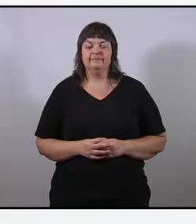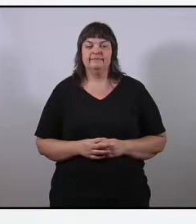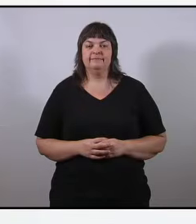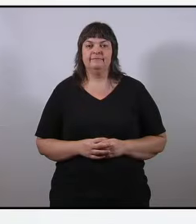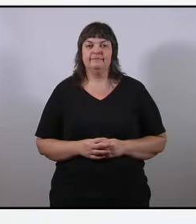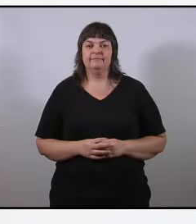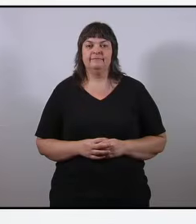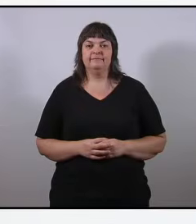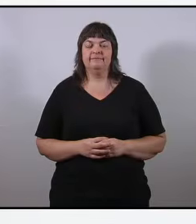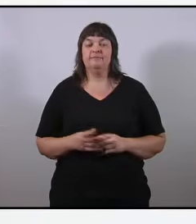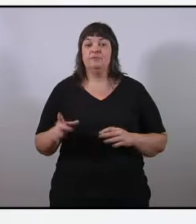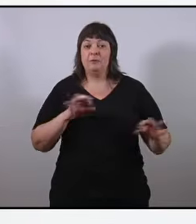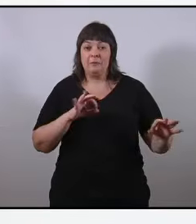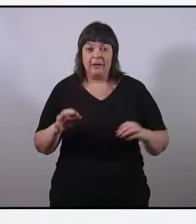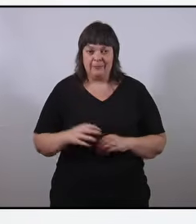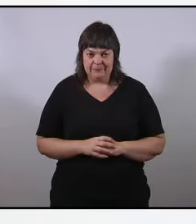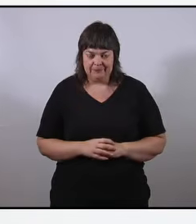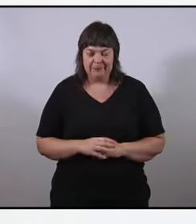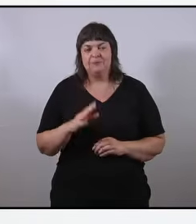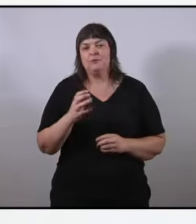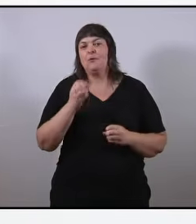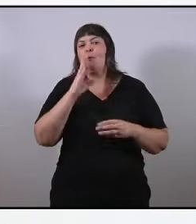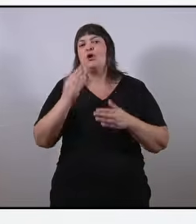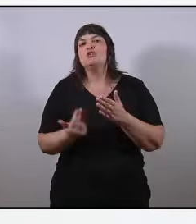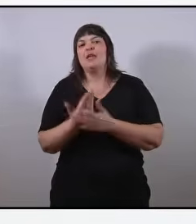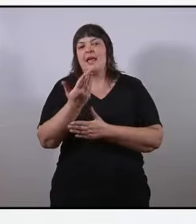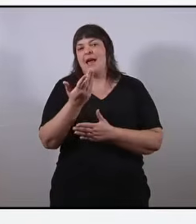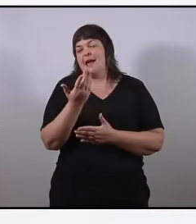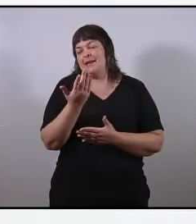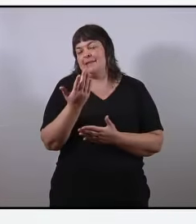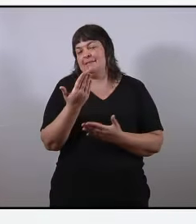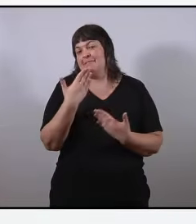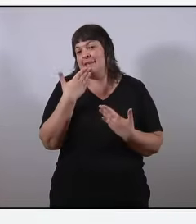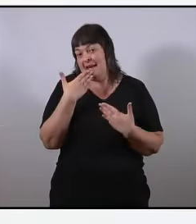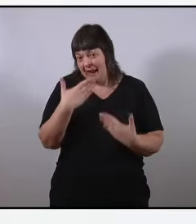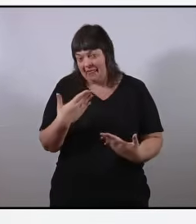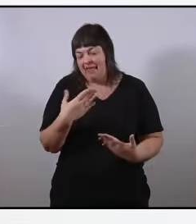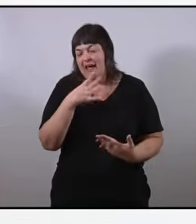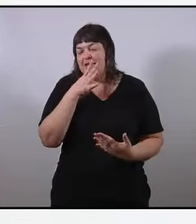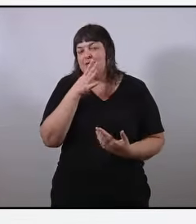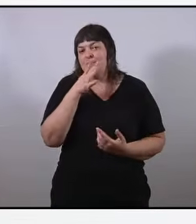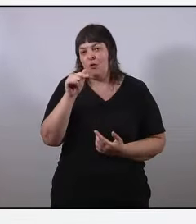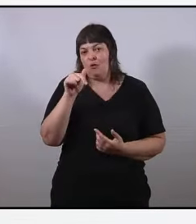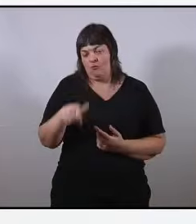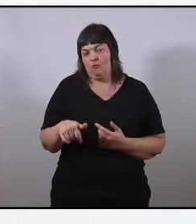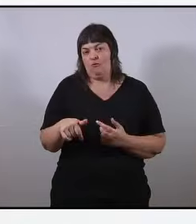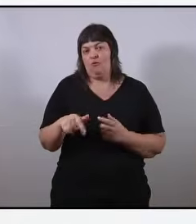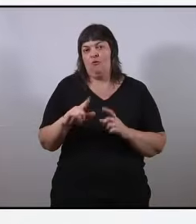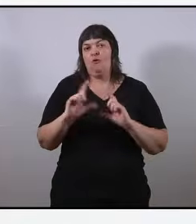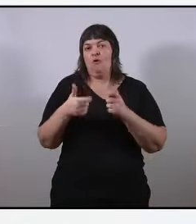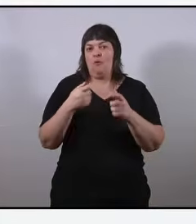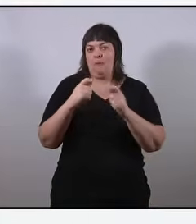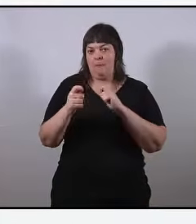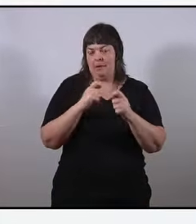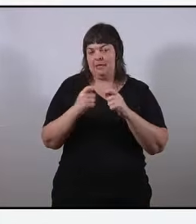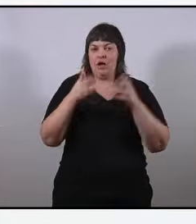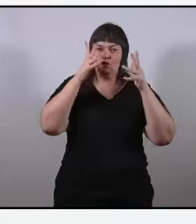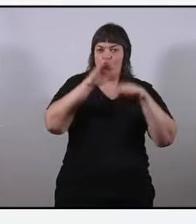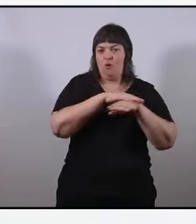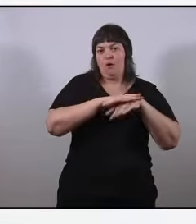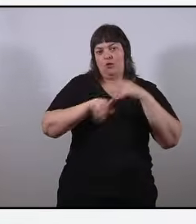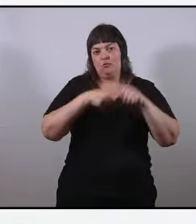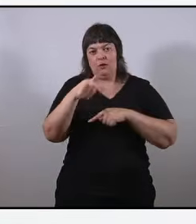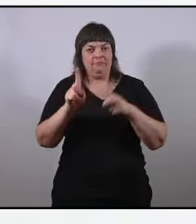¿Ya estamos todos preparados? ¿Sí? Venga, pues muy buenos días y muchas gracias por asistir a la rueda de prensa posterior al Consejo de